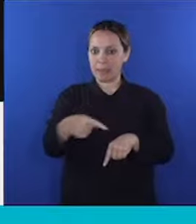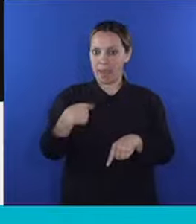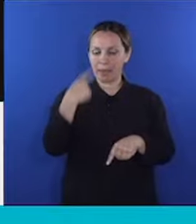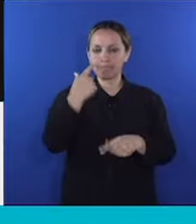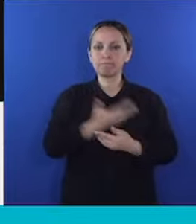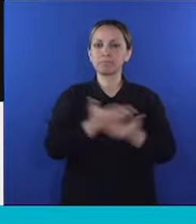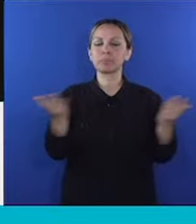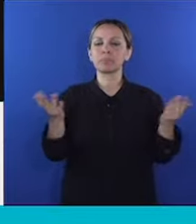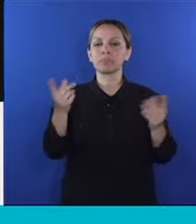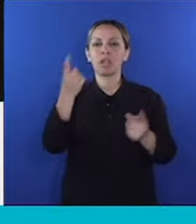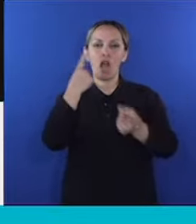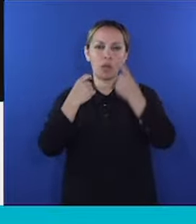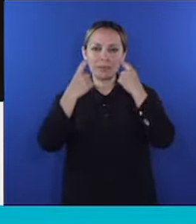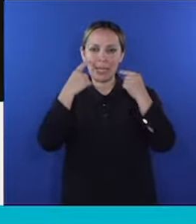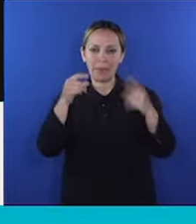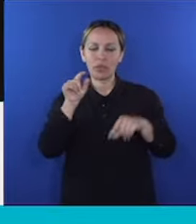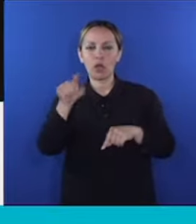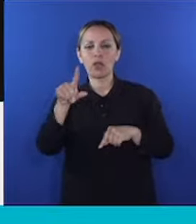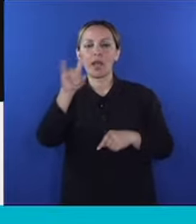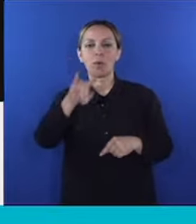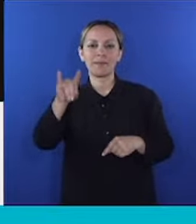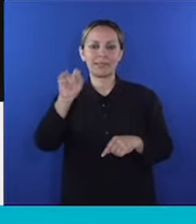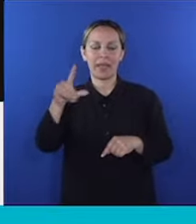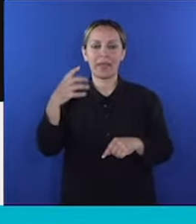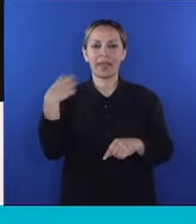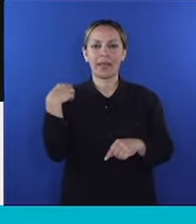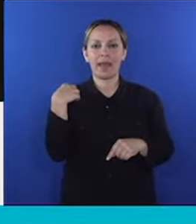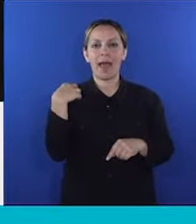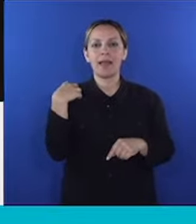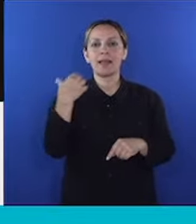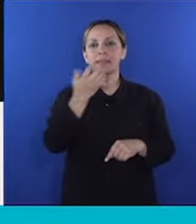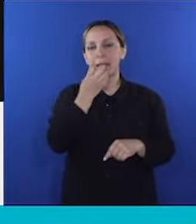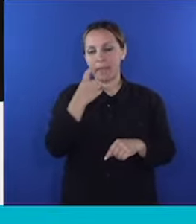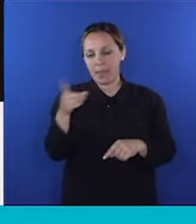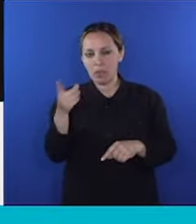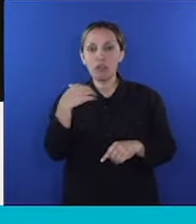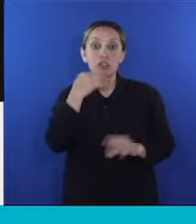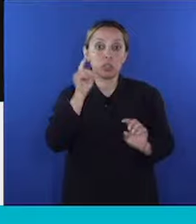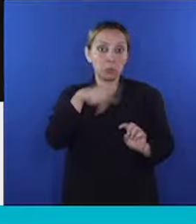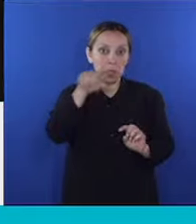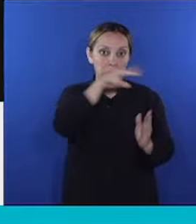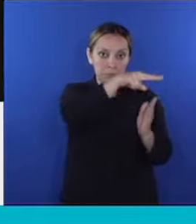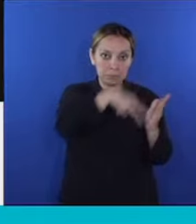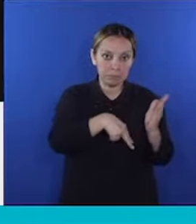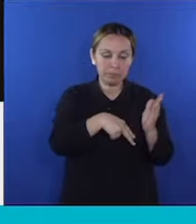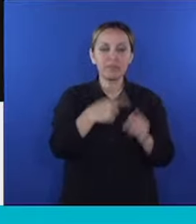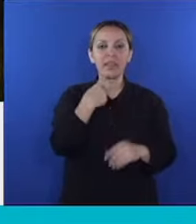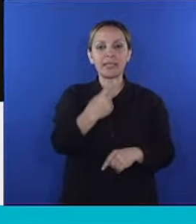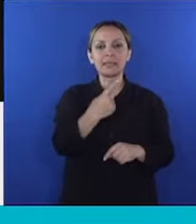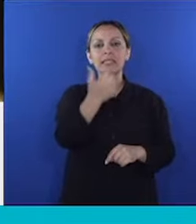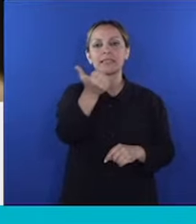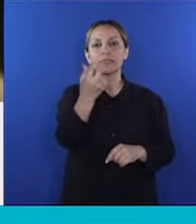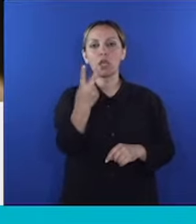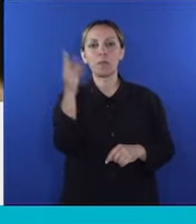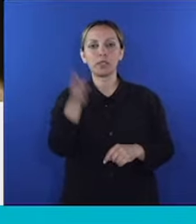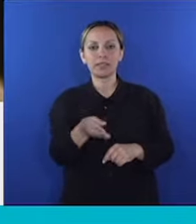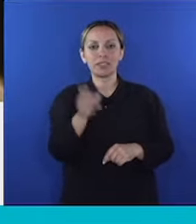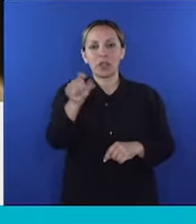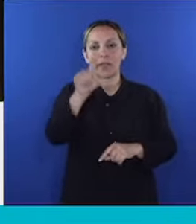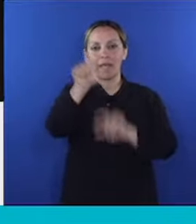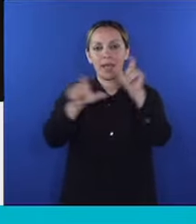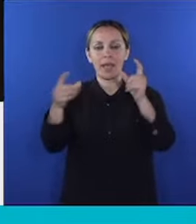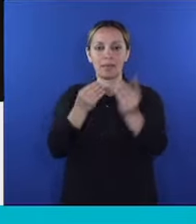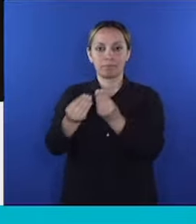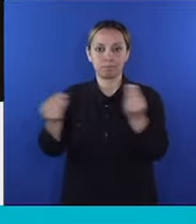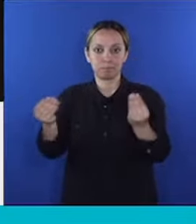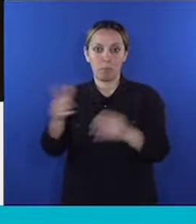observatorio del conurbano de la Universidad de General Sarmiento no sé si los vieron 62 por de la población del cor urbano